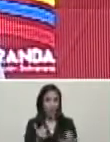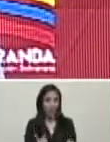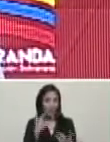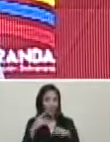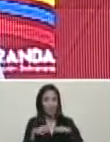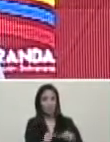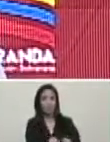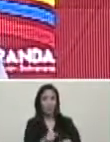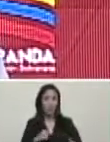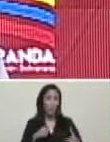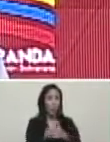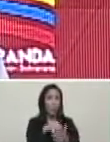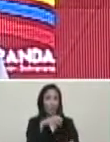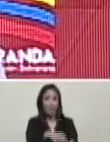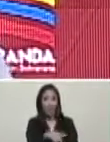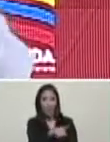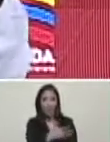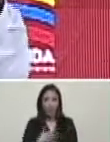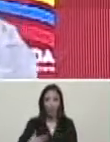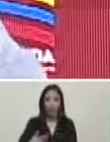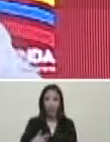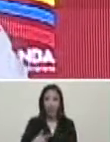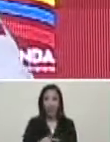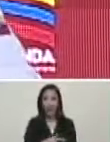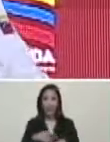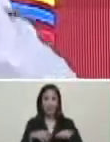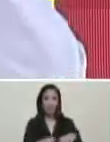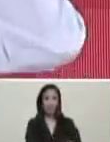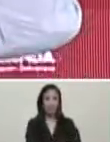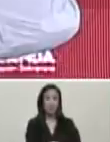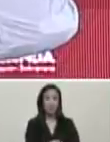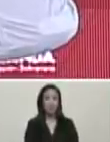intervencionista que pretenden con